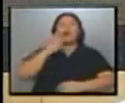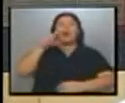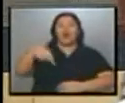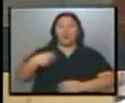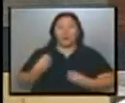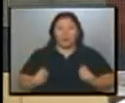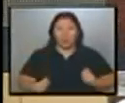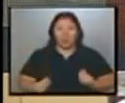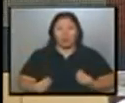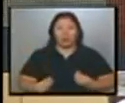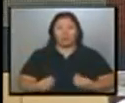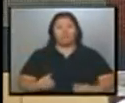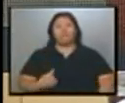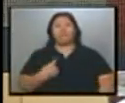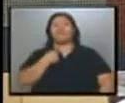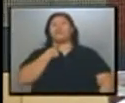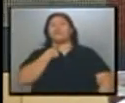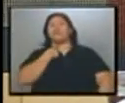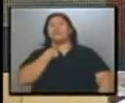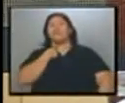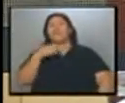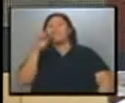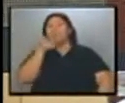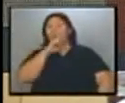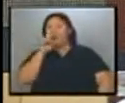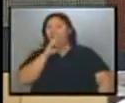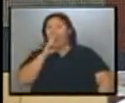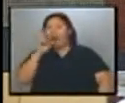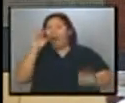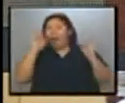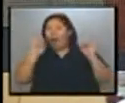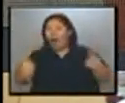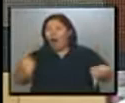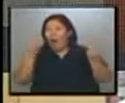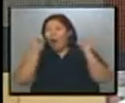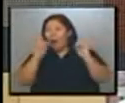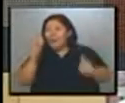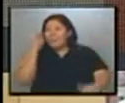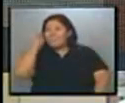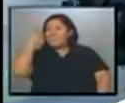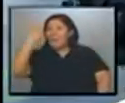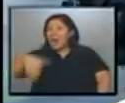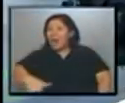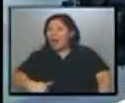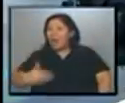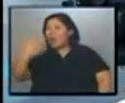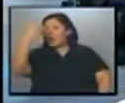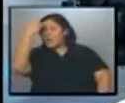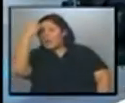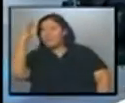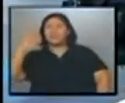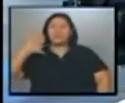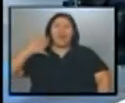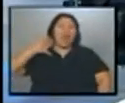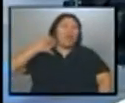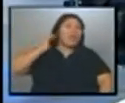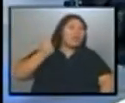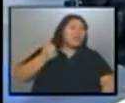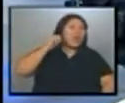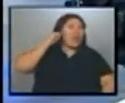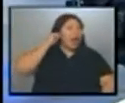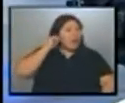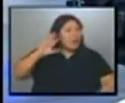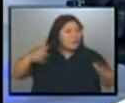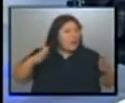están juntos. Pero era muy menor, ¿eh? Ahí estamos está. Hablando de unos 16 o 15 años por ahí, ¿eh? Nah. Sí, la conoció sí, en Tailandia, paseando en un